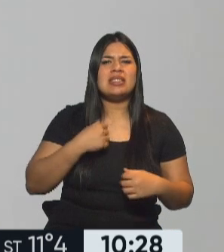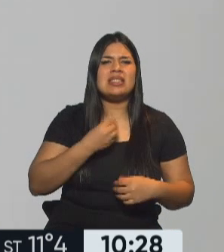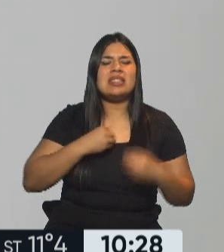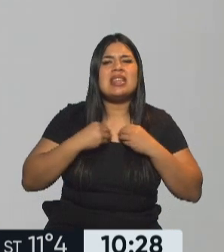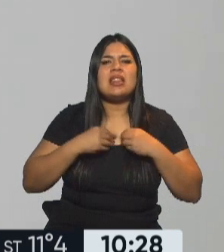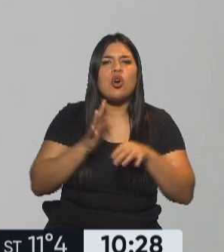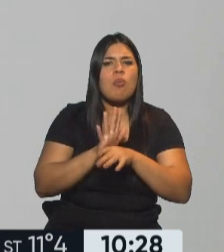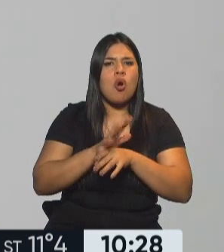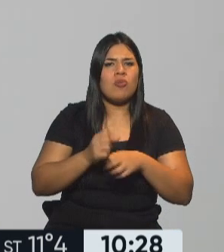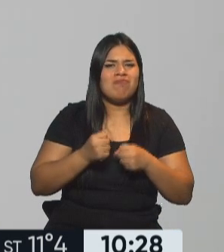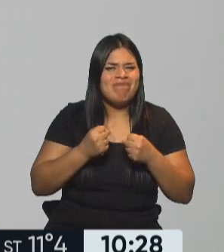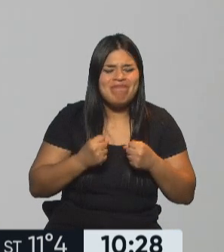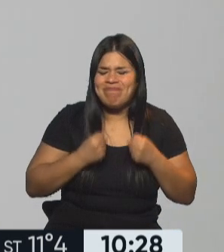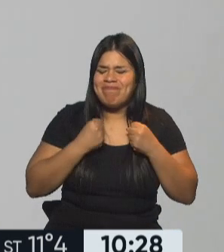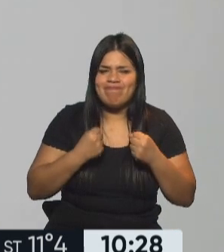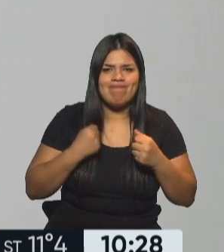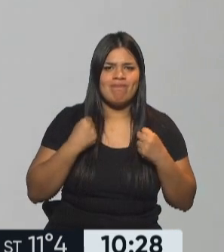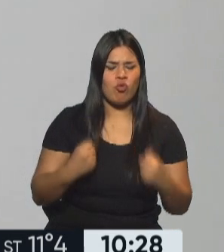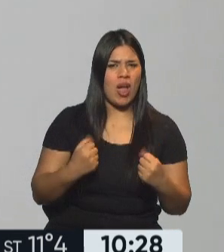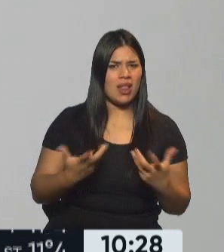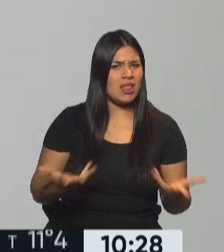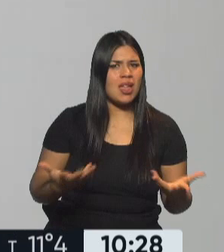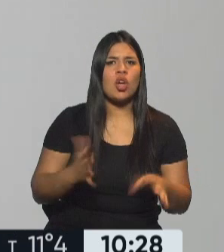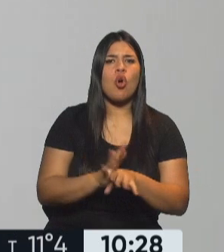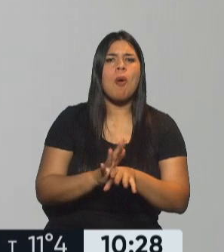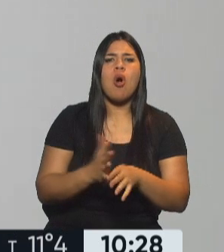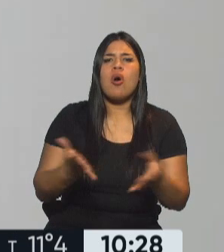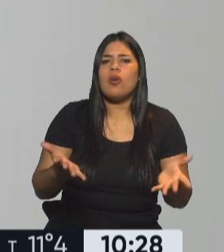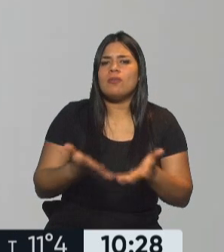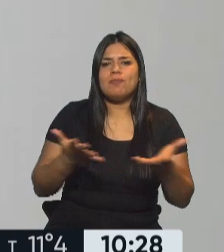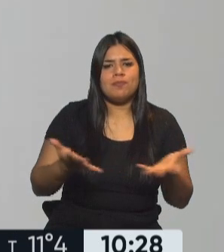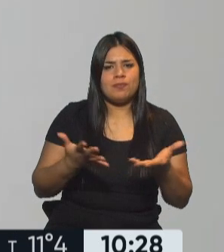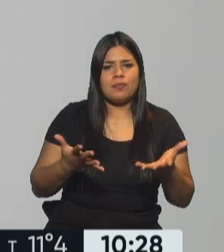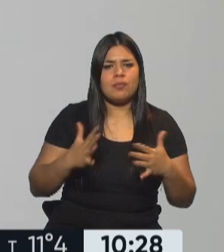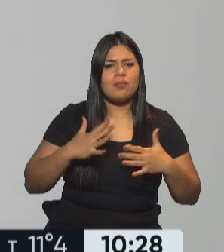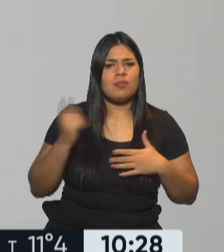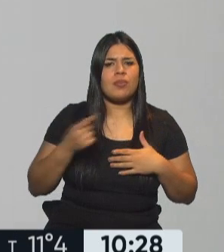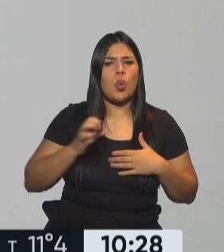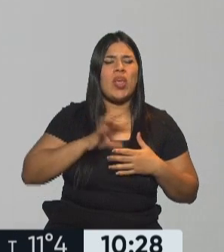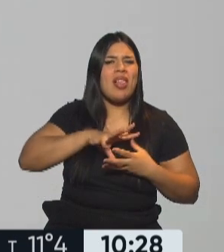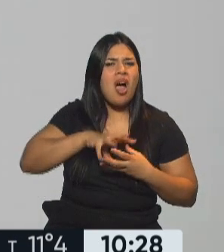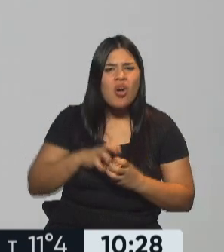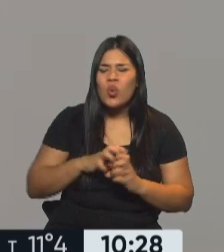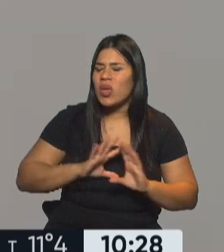Saber que nos cortaron de esta manera, que nos arruinaron de esta